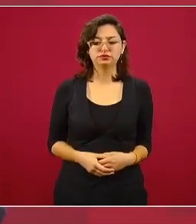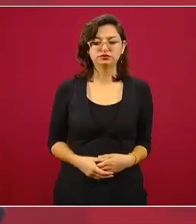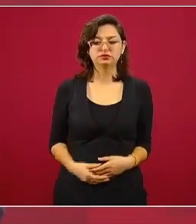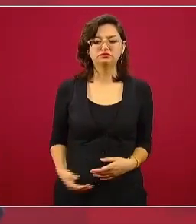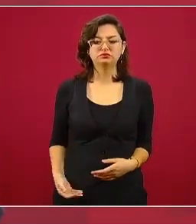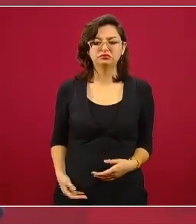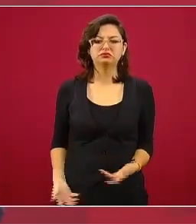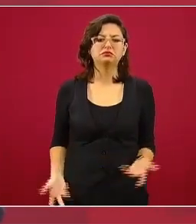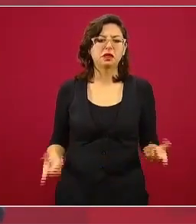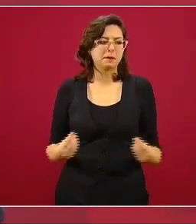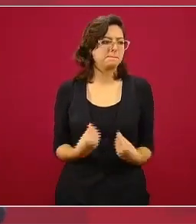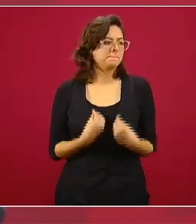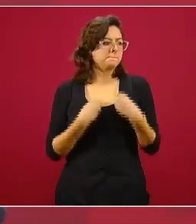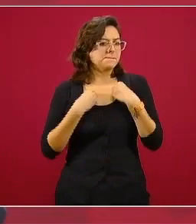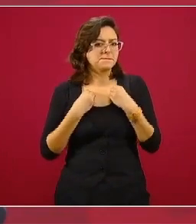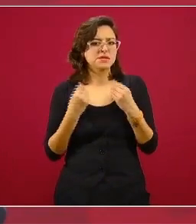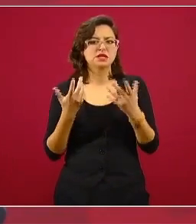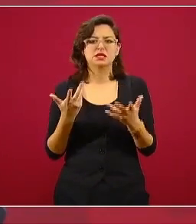vivir